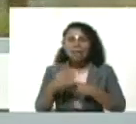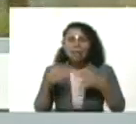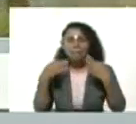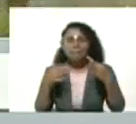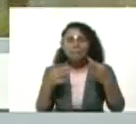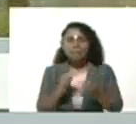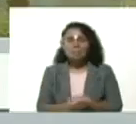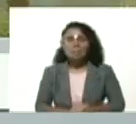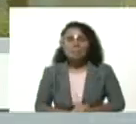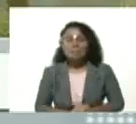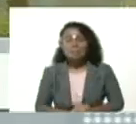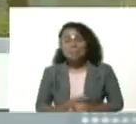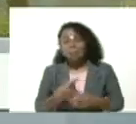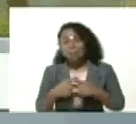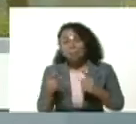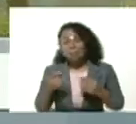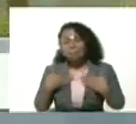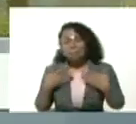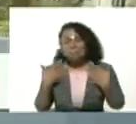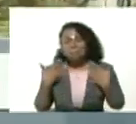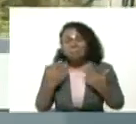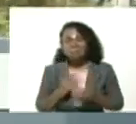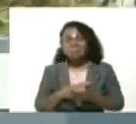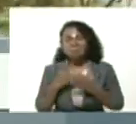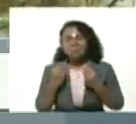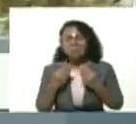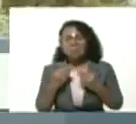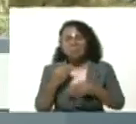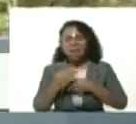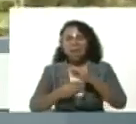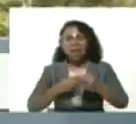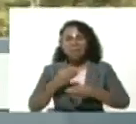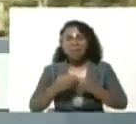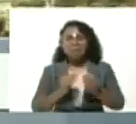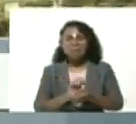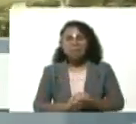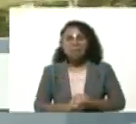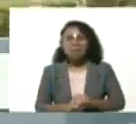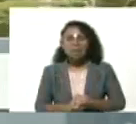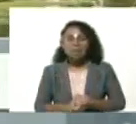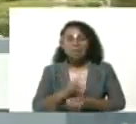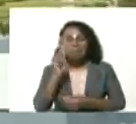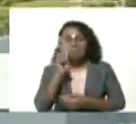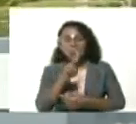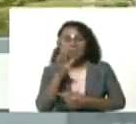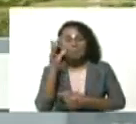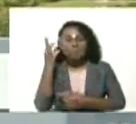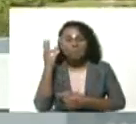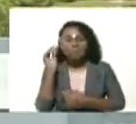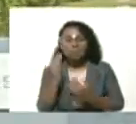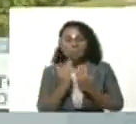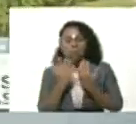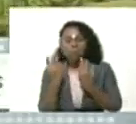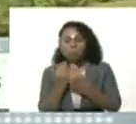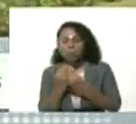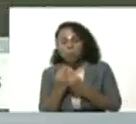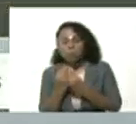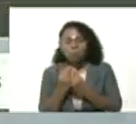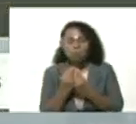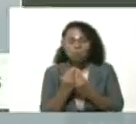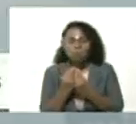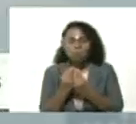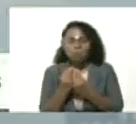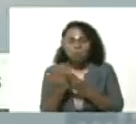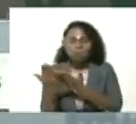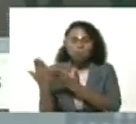¿verdad? Pero me alegra mucho, Carrizales, ver a una mujer ahí a tu lado,